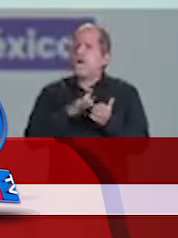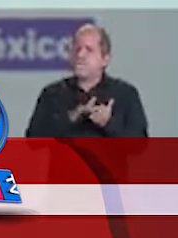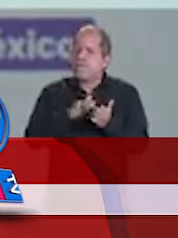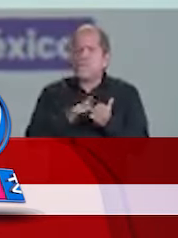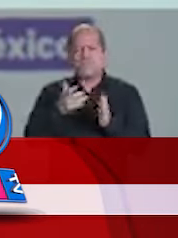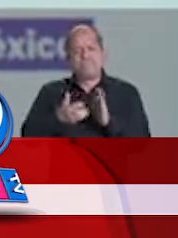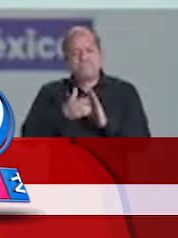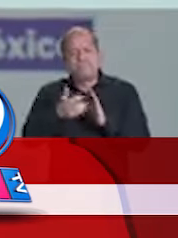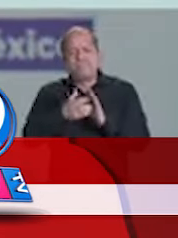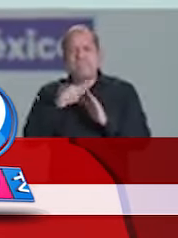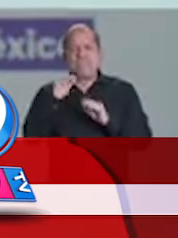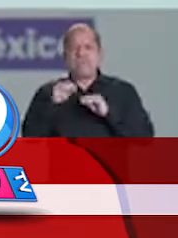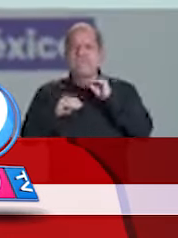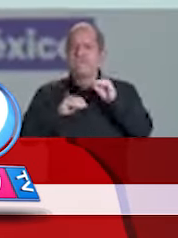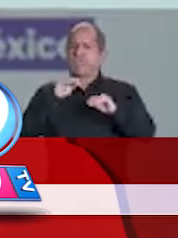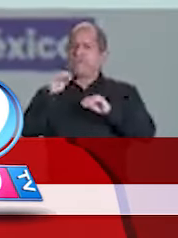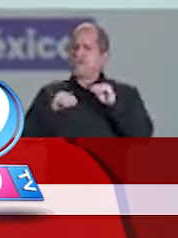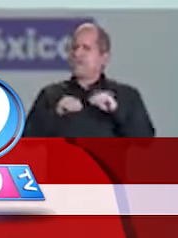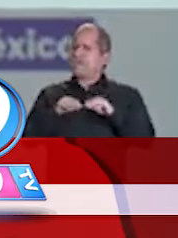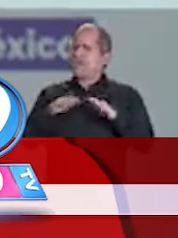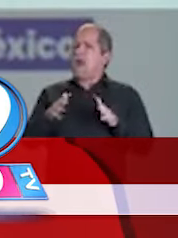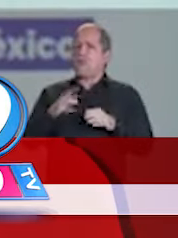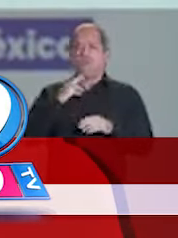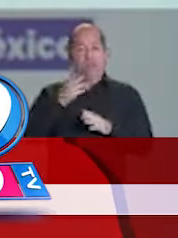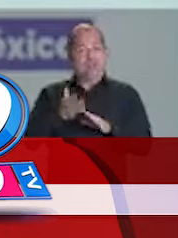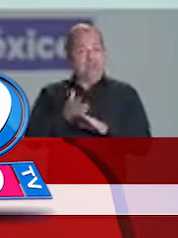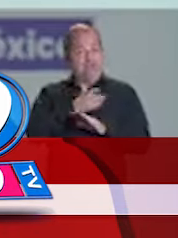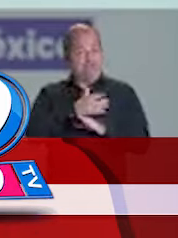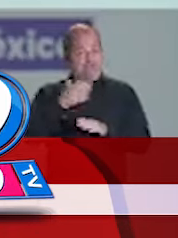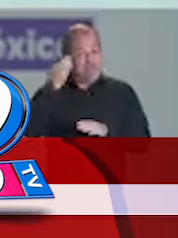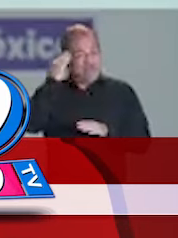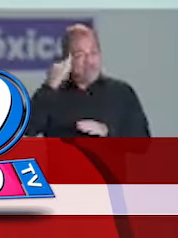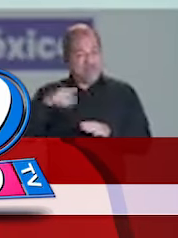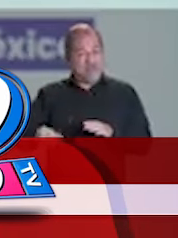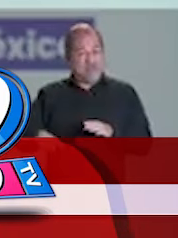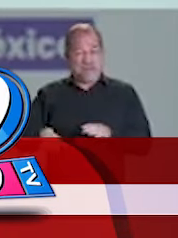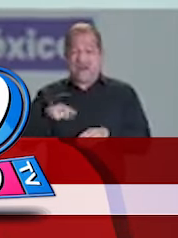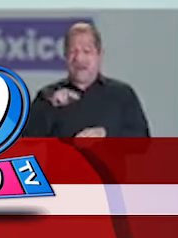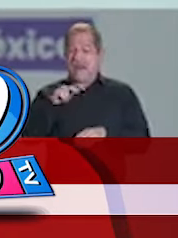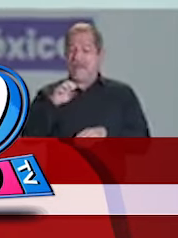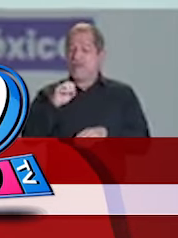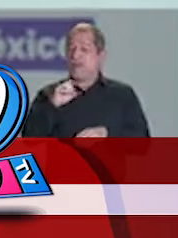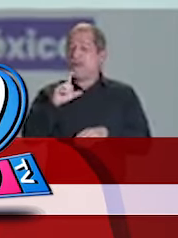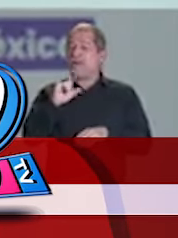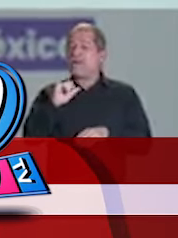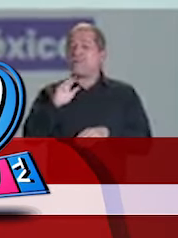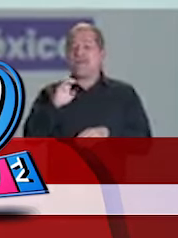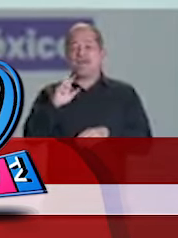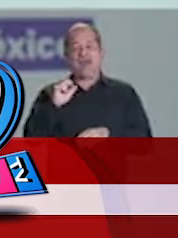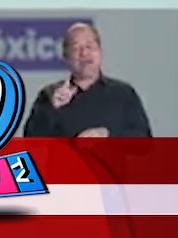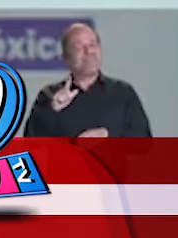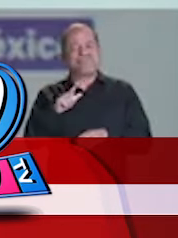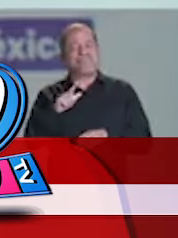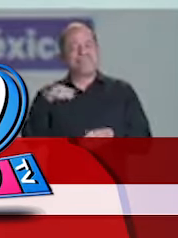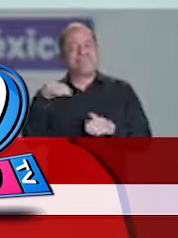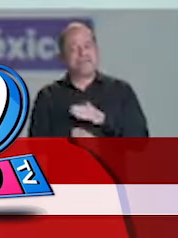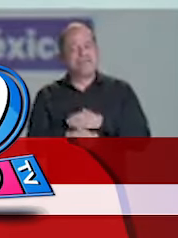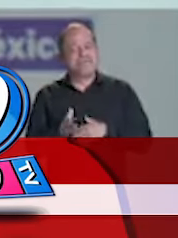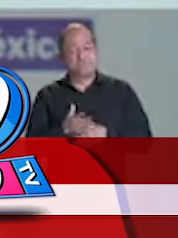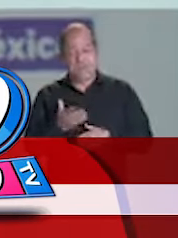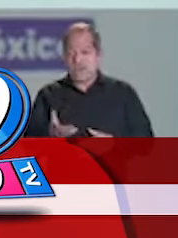El neoliberalismo fracasó. Ahora nos toca la transformación. Vamos por el segundo piso de la cuarta